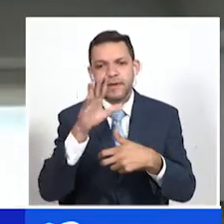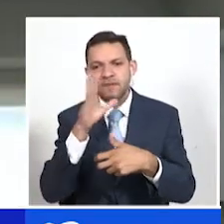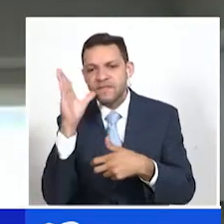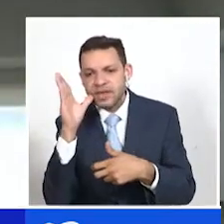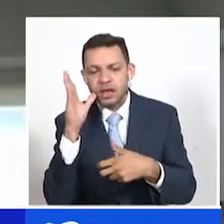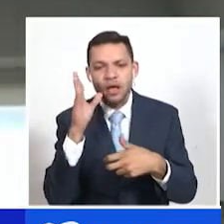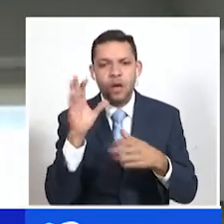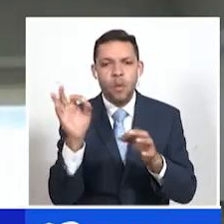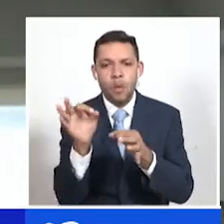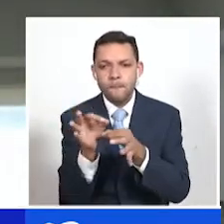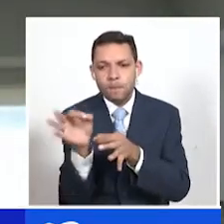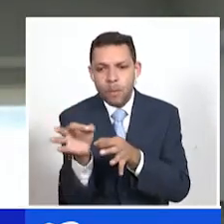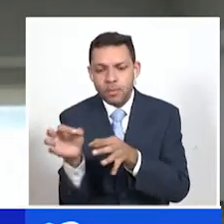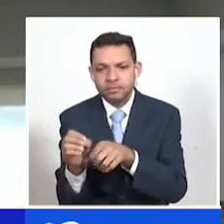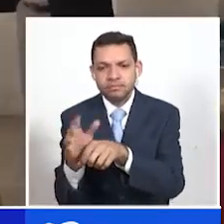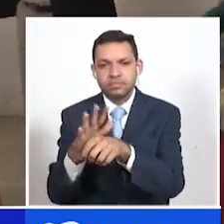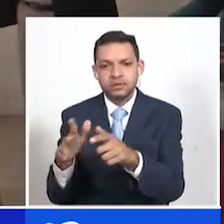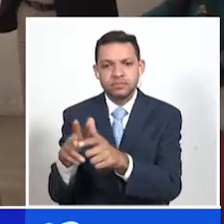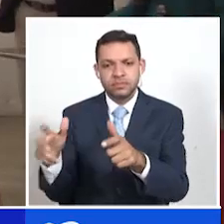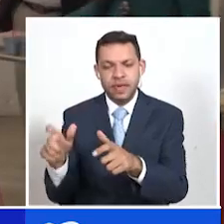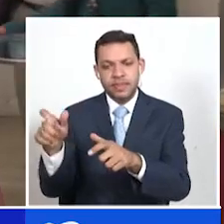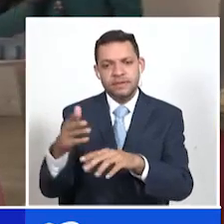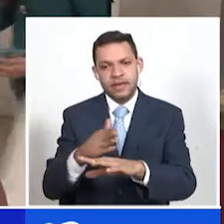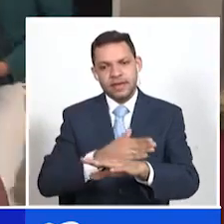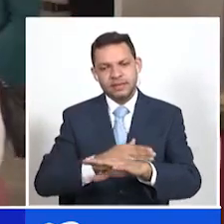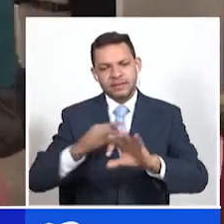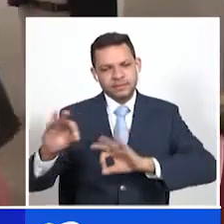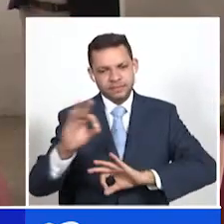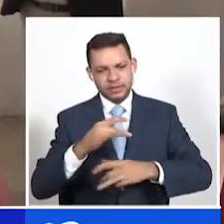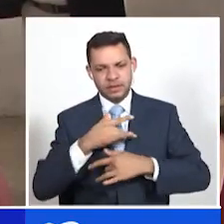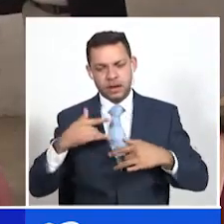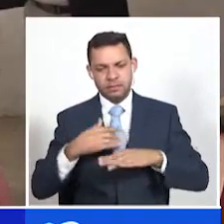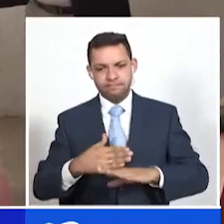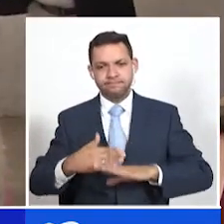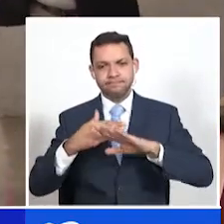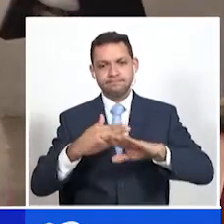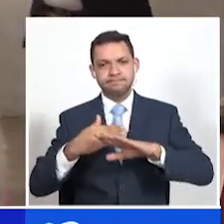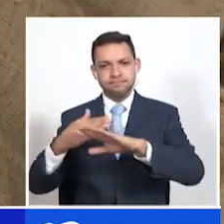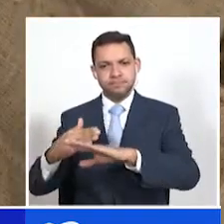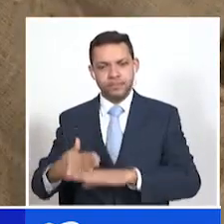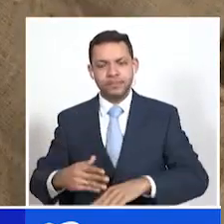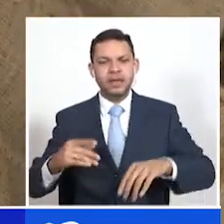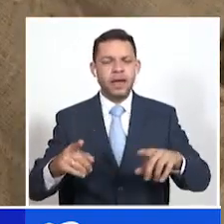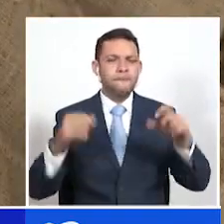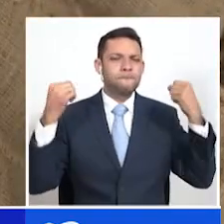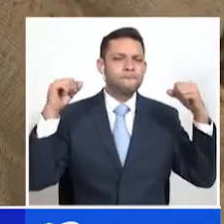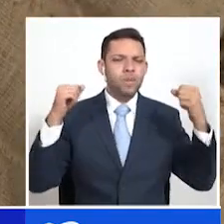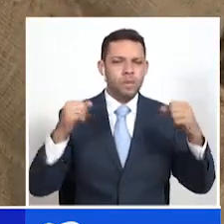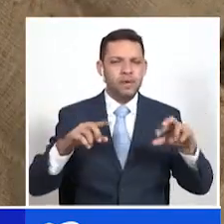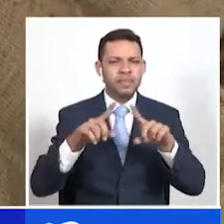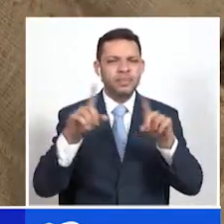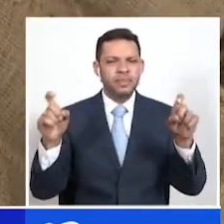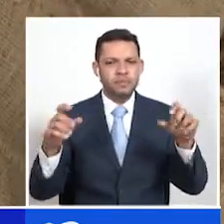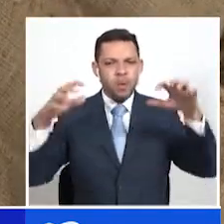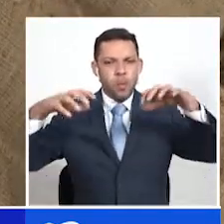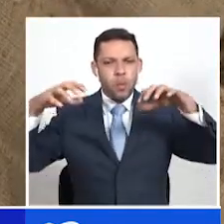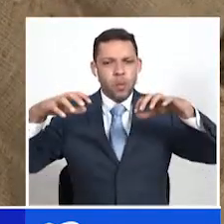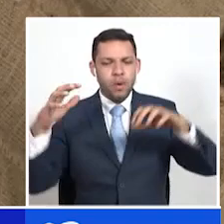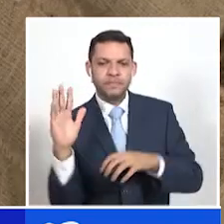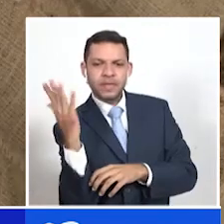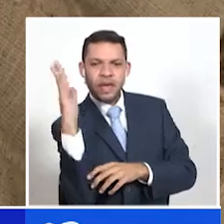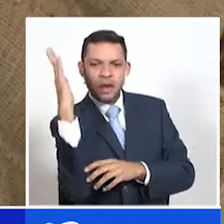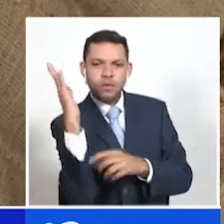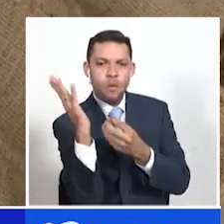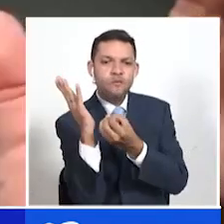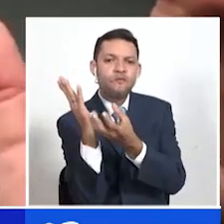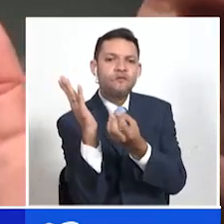municipios en el departamento de Caldas. Lo más preocupante para Caldas es que el invierno está afectando el florecimiento de la segunda